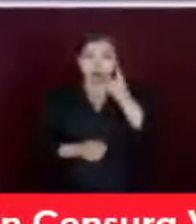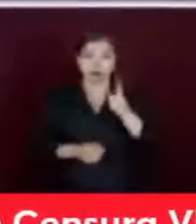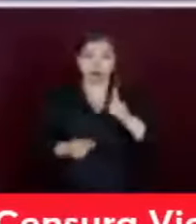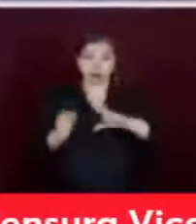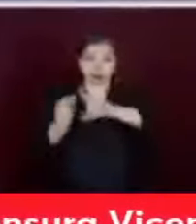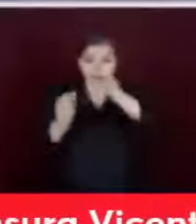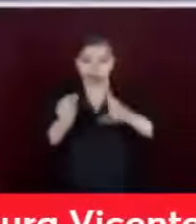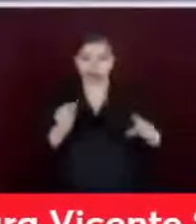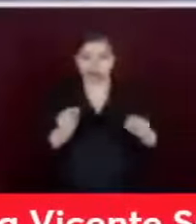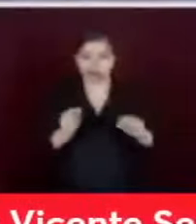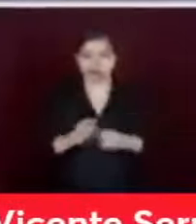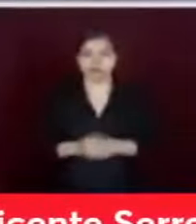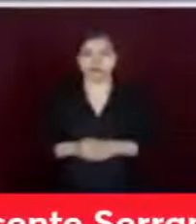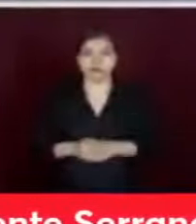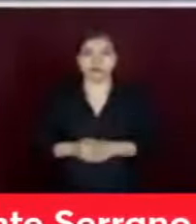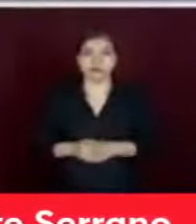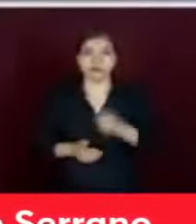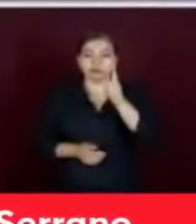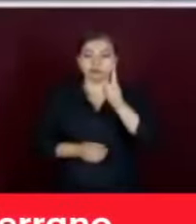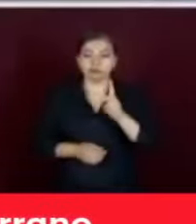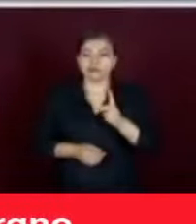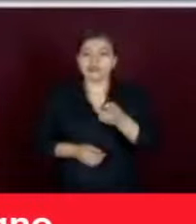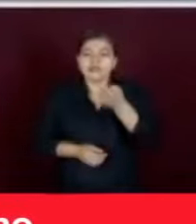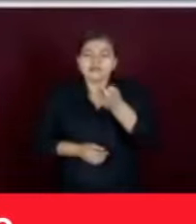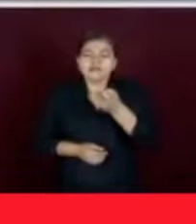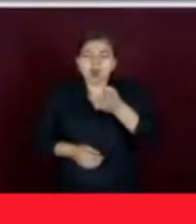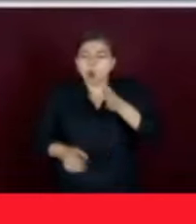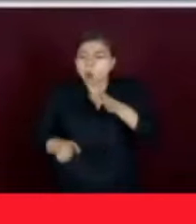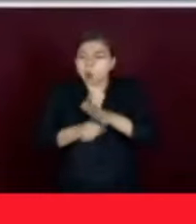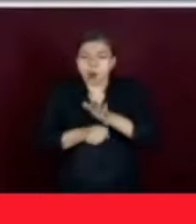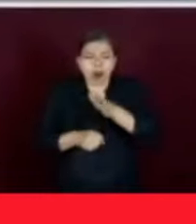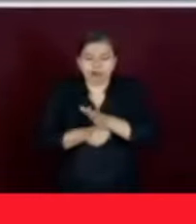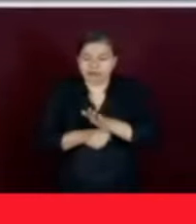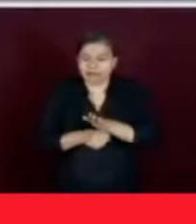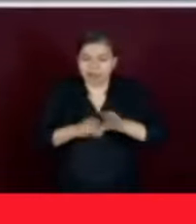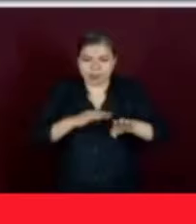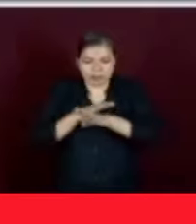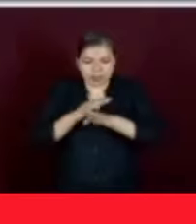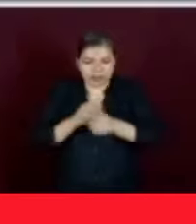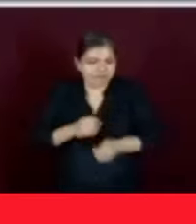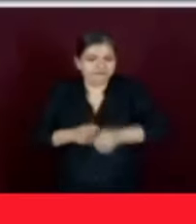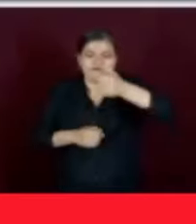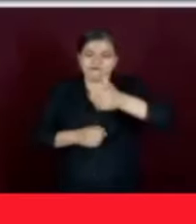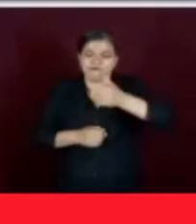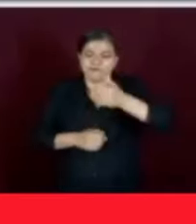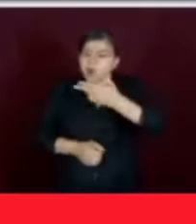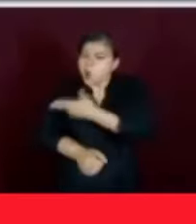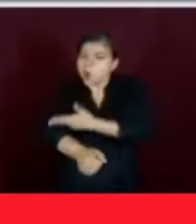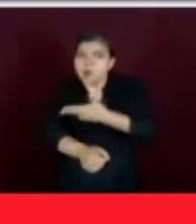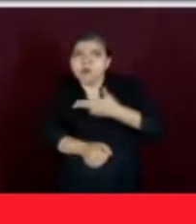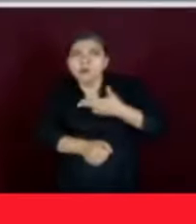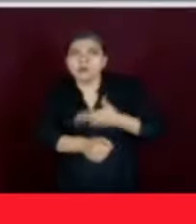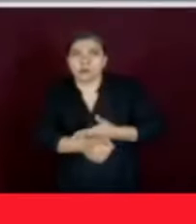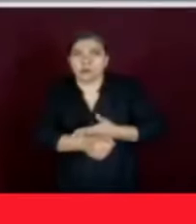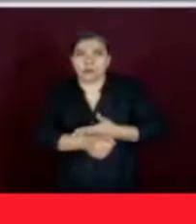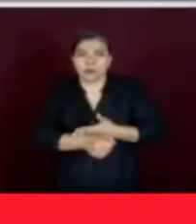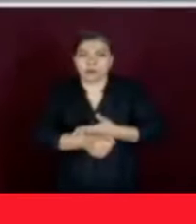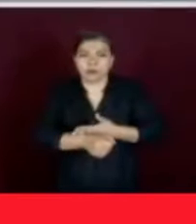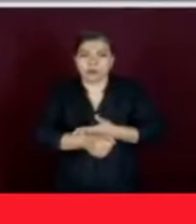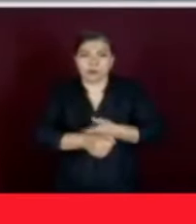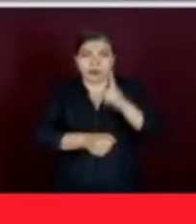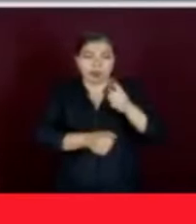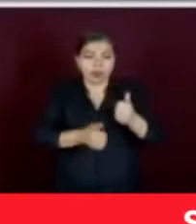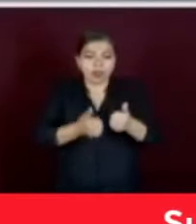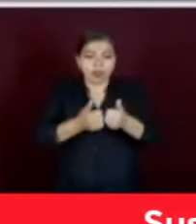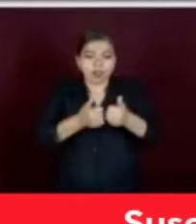República, que tiene como principios la honestidad, la separación